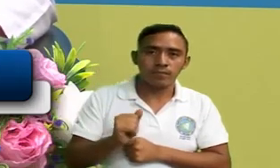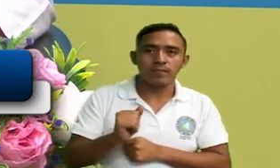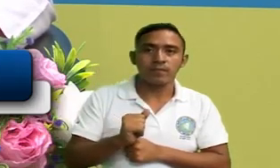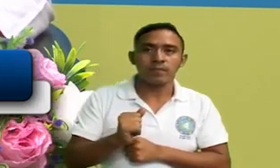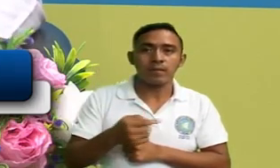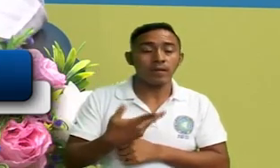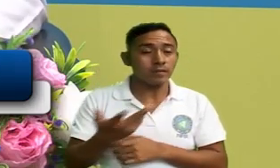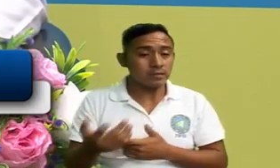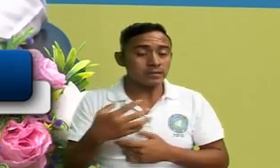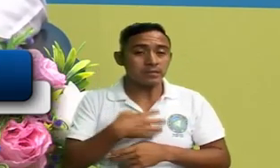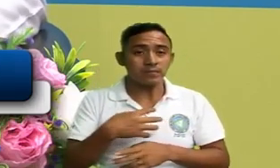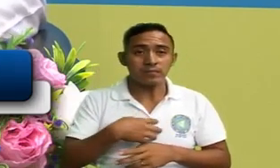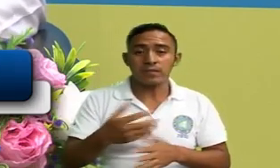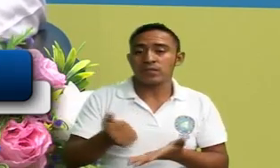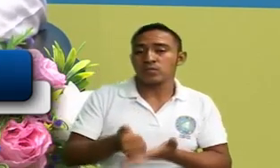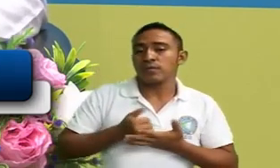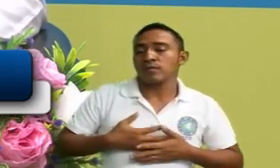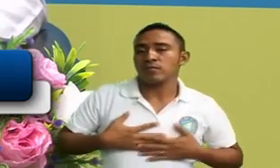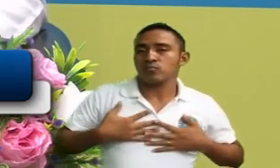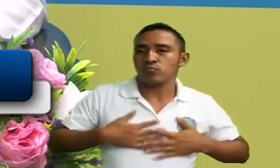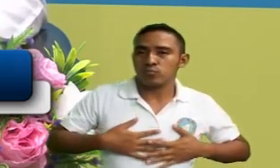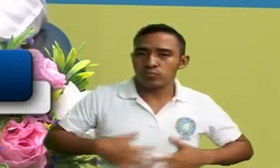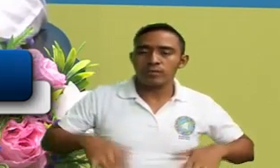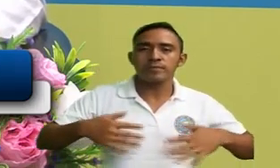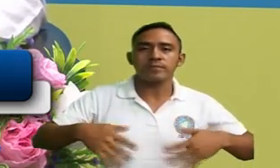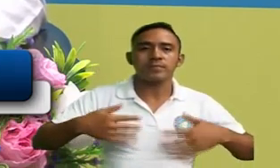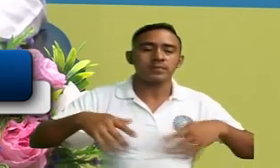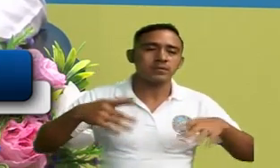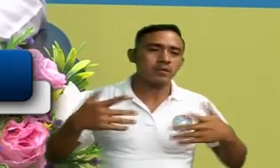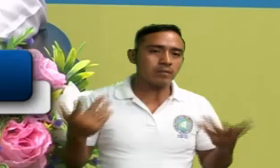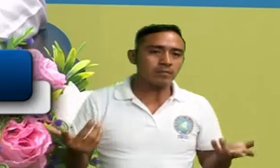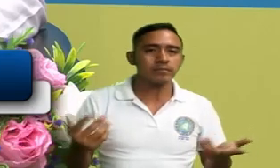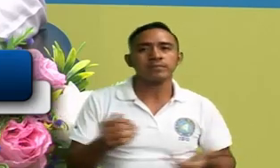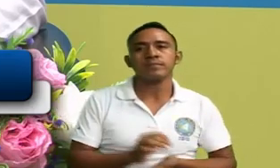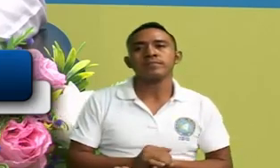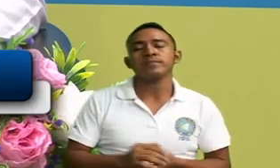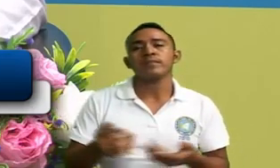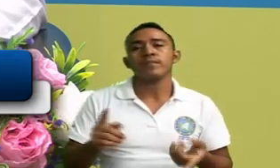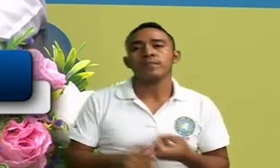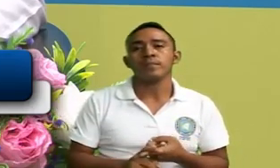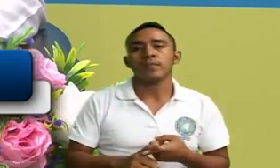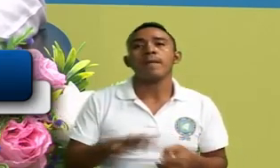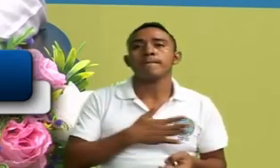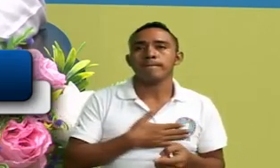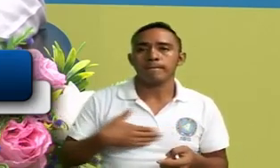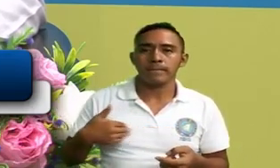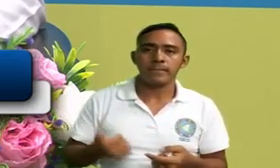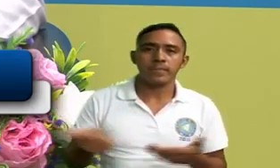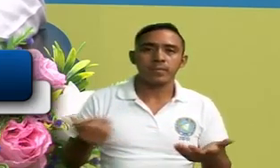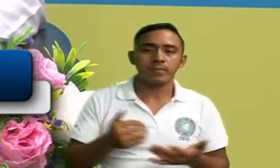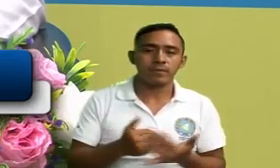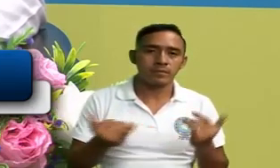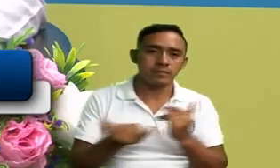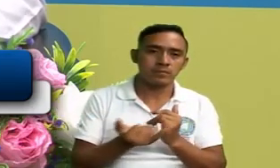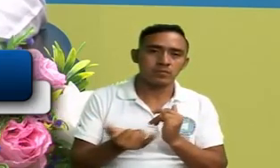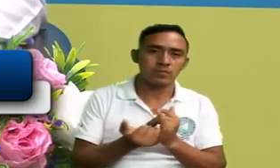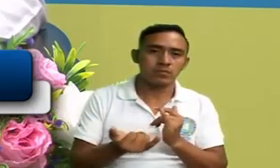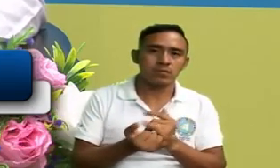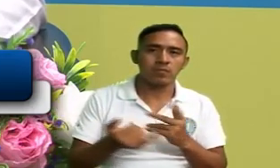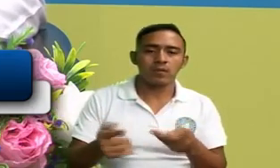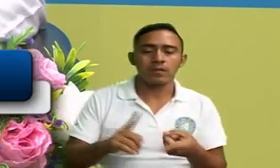hormonas de la felicidad. ¿Ya? Entonces, eso libera el estrés y la paciente tiene mejoría de sus síntomas, como estábamos hablando,